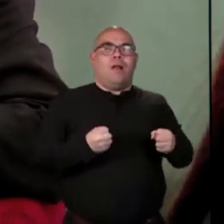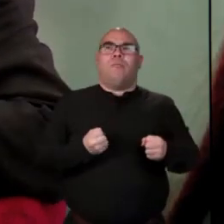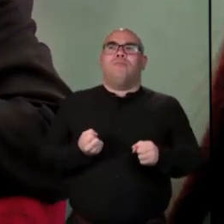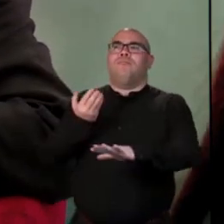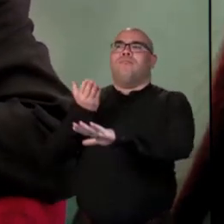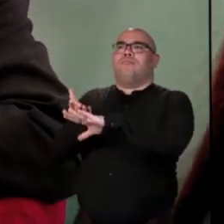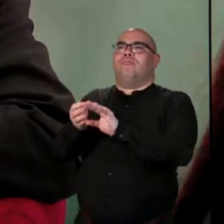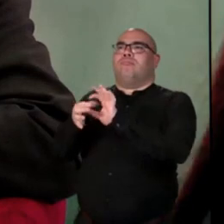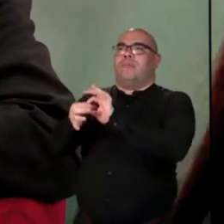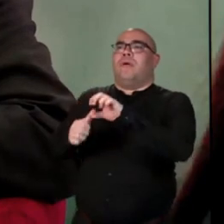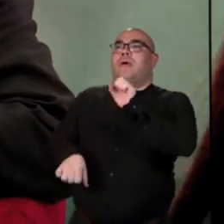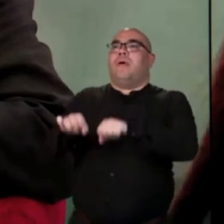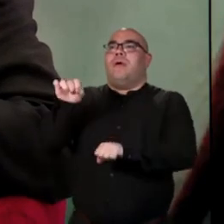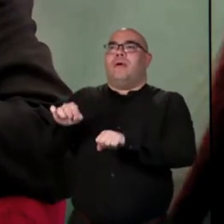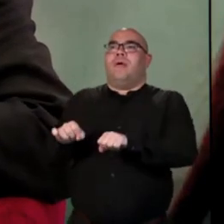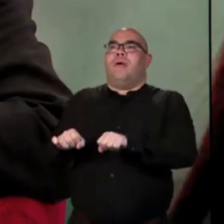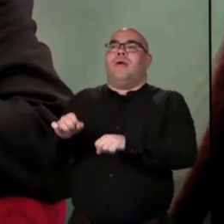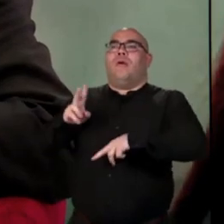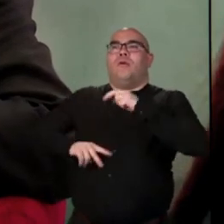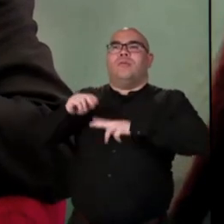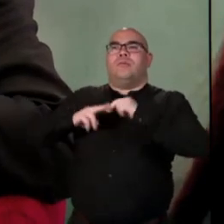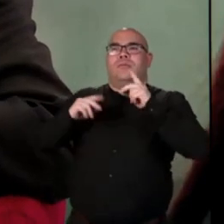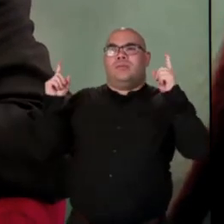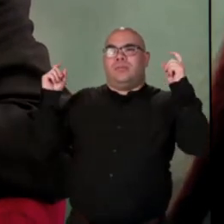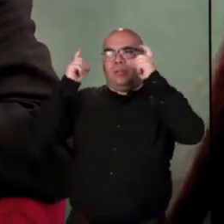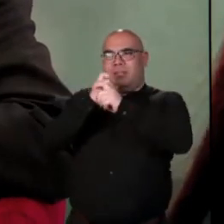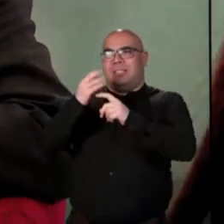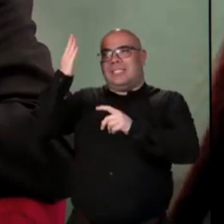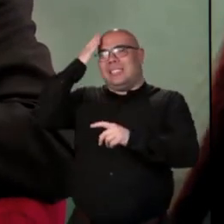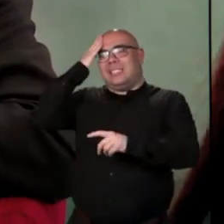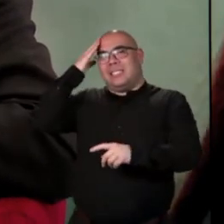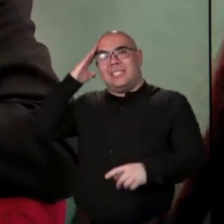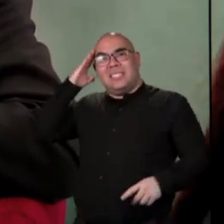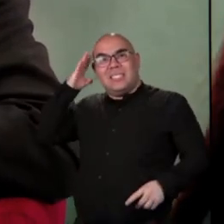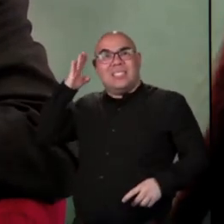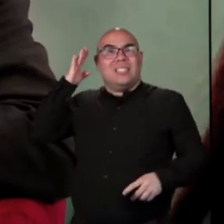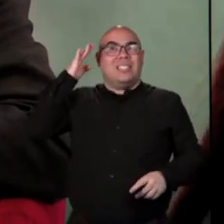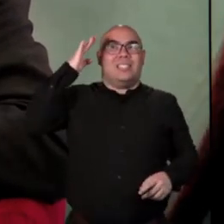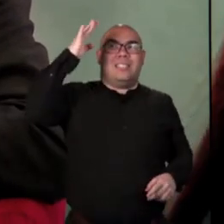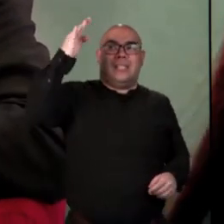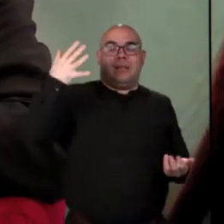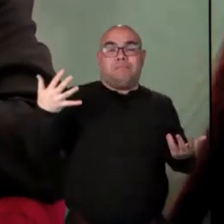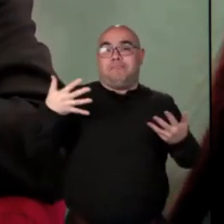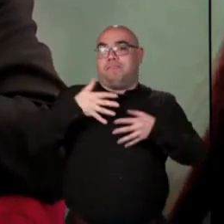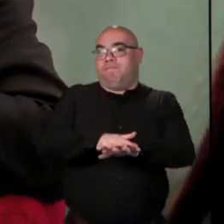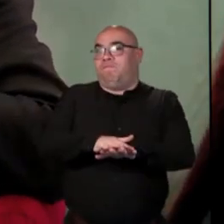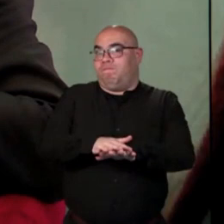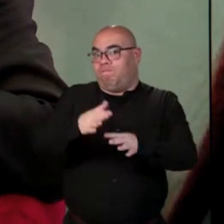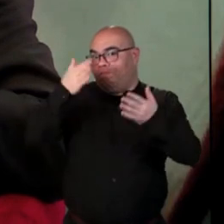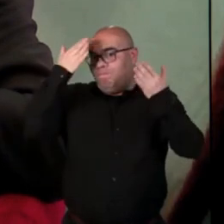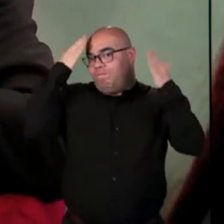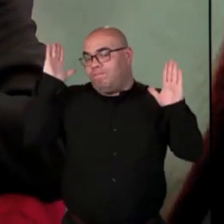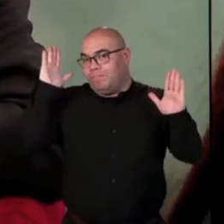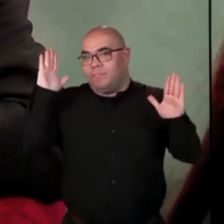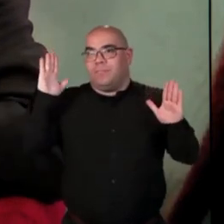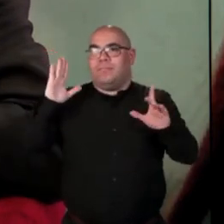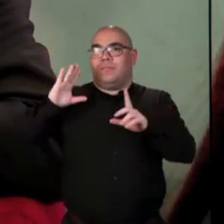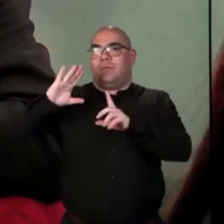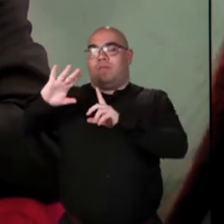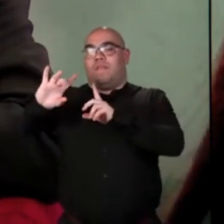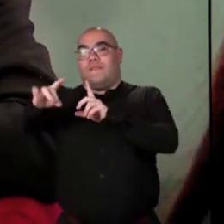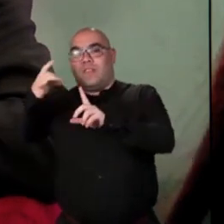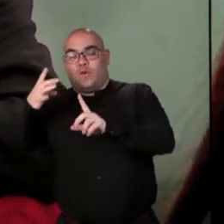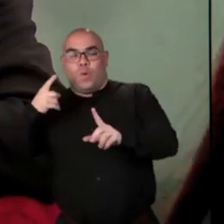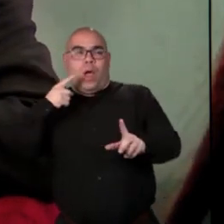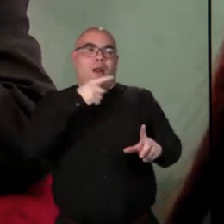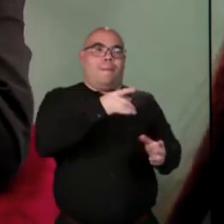de construirla teniendo en cuenta que el futuro es un futuro híbrido, tiene una componente virtual muy importante,